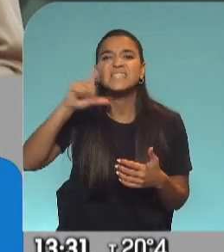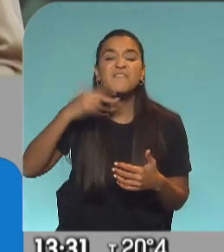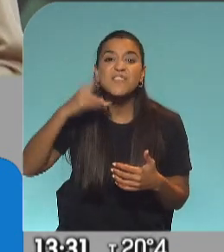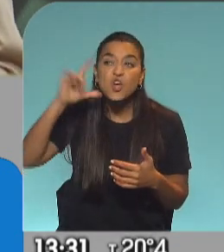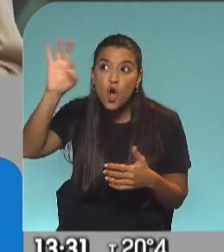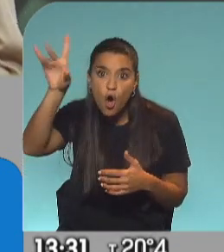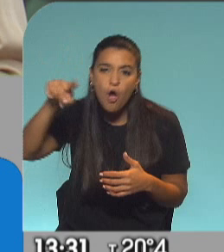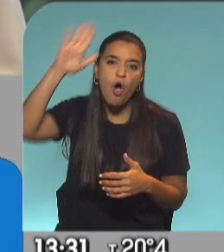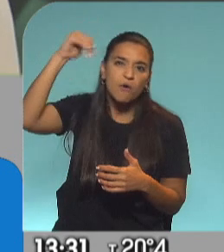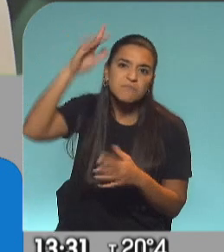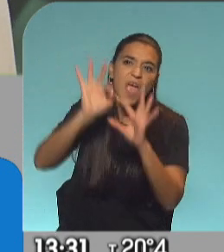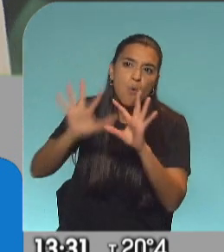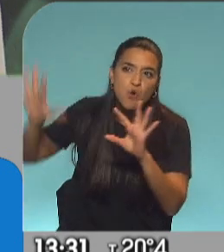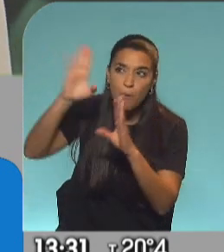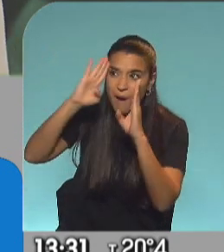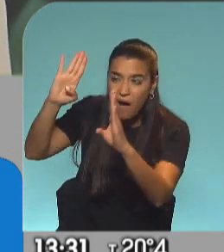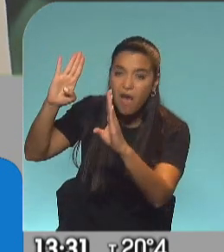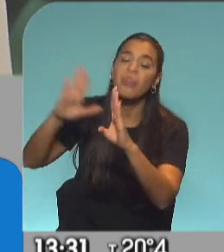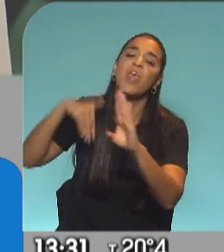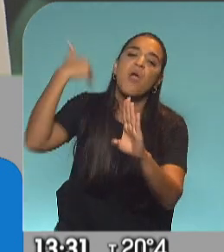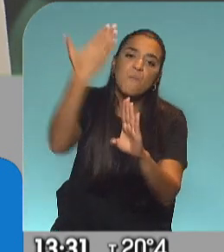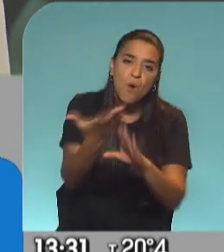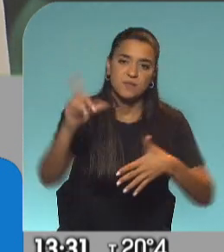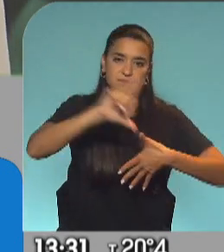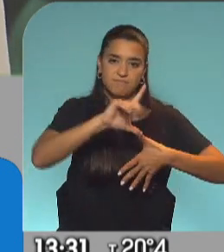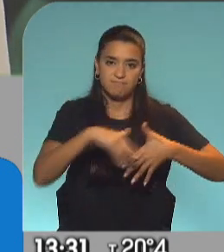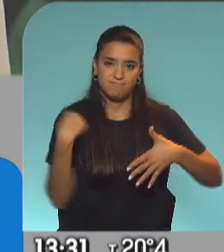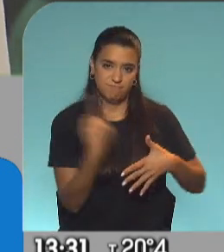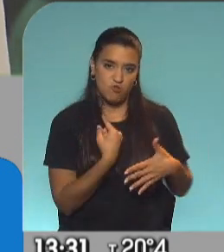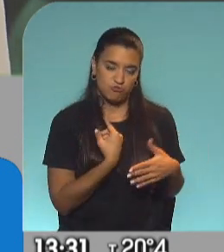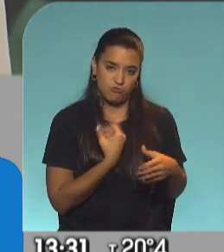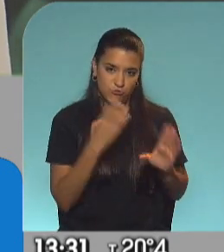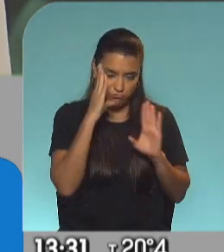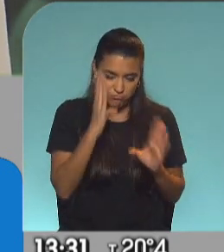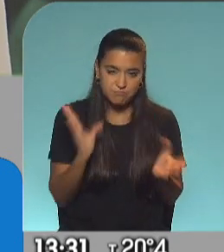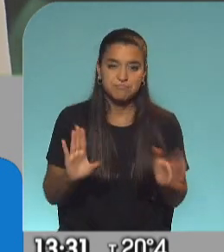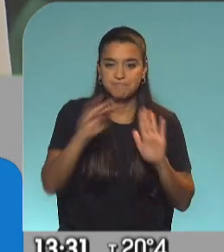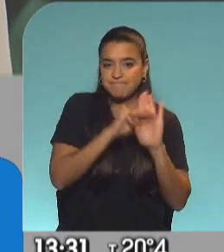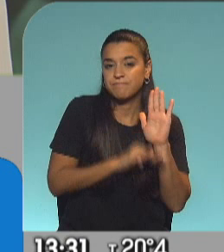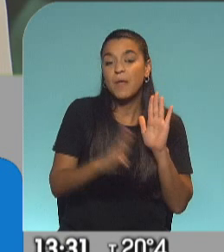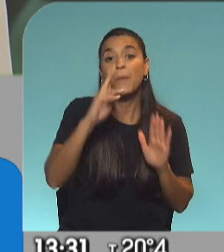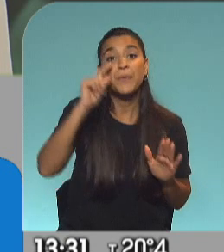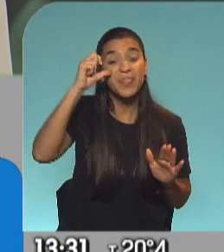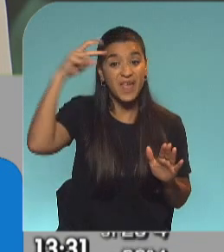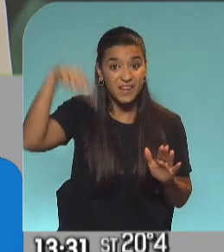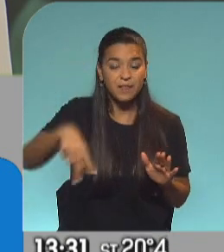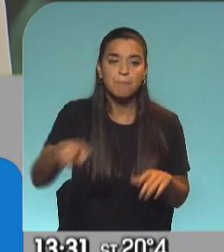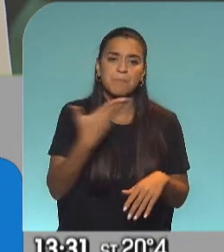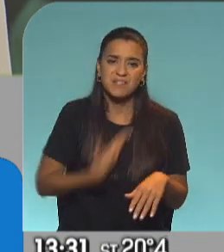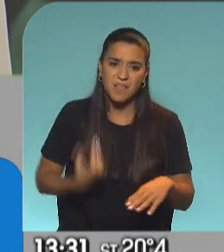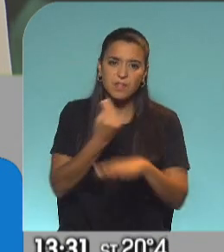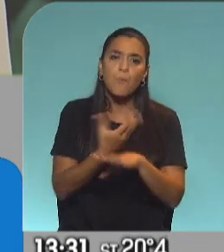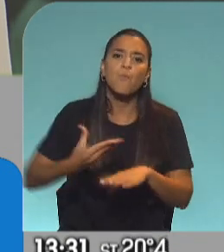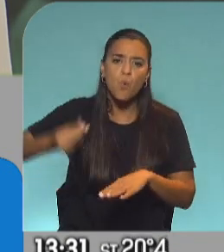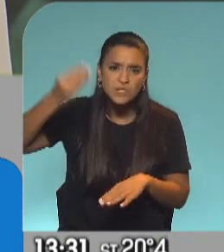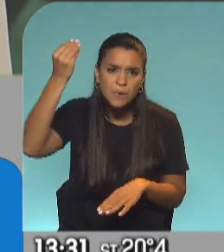Medio Oriente, Europa, y después recién llegamos nosotros. Y Biden es un presidente que ha estado muchas veces,